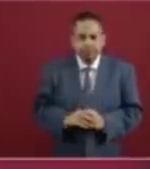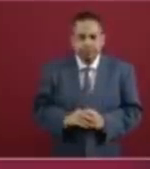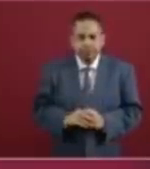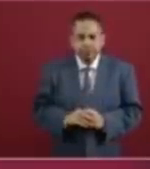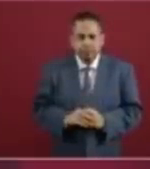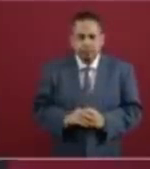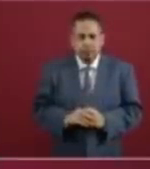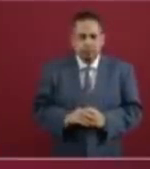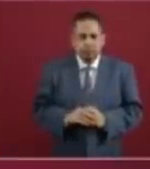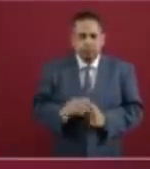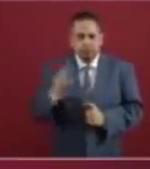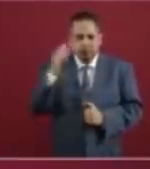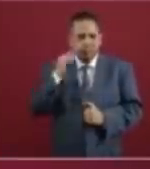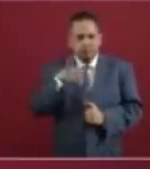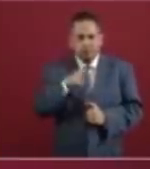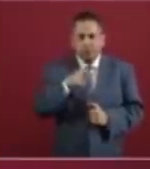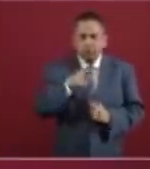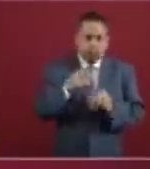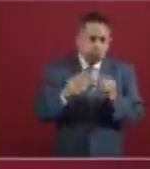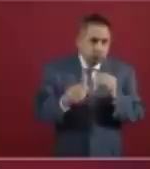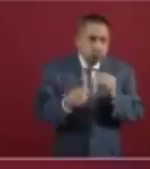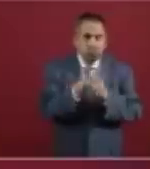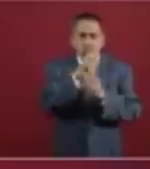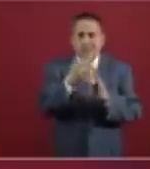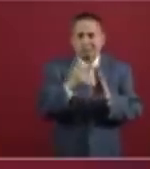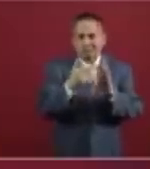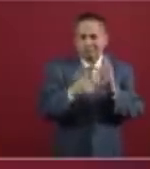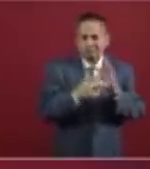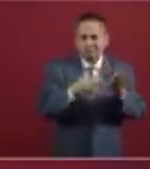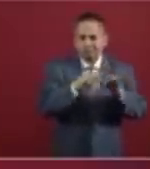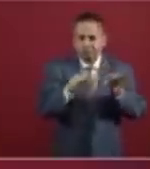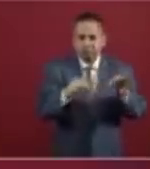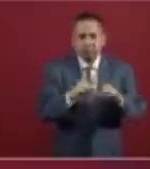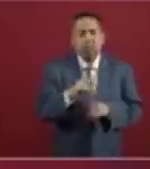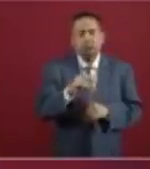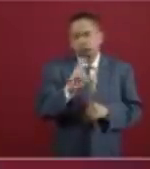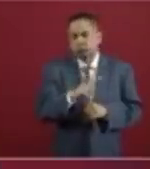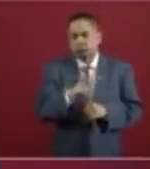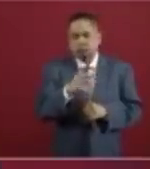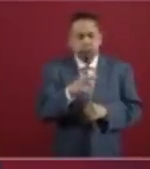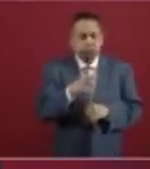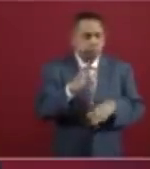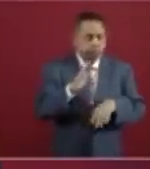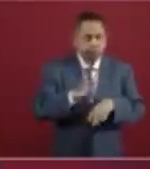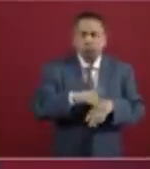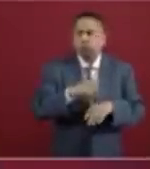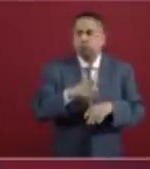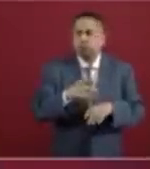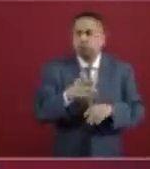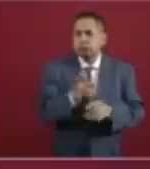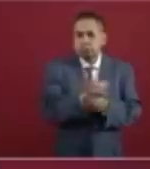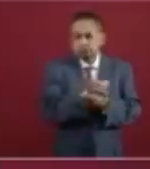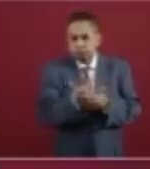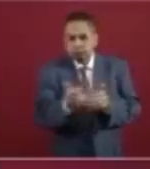se crearon condiciones nuevas, hubo un aumento de